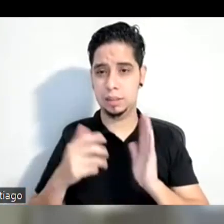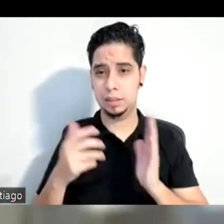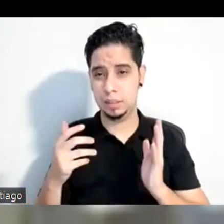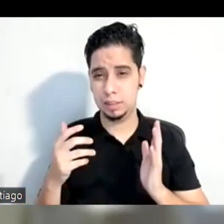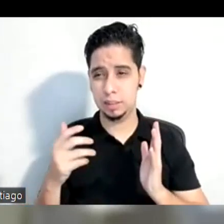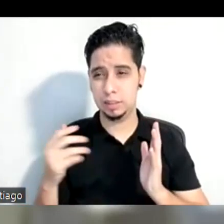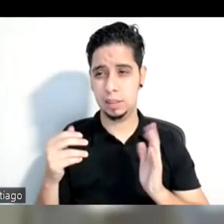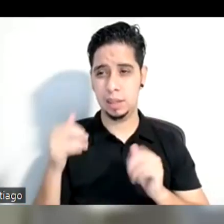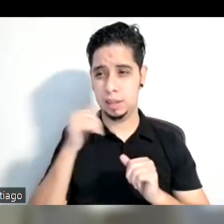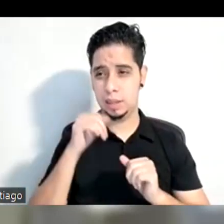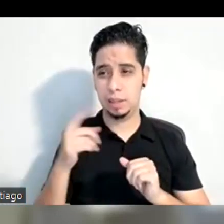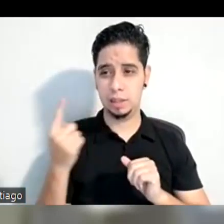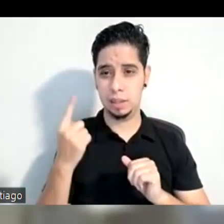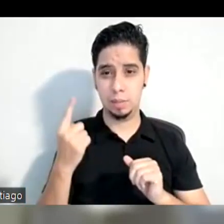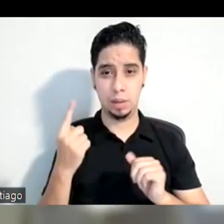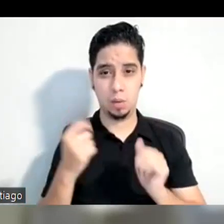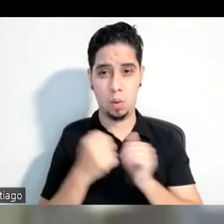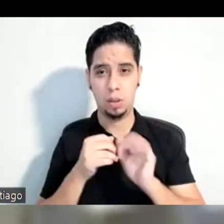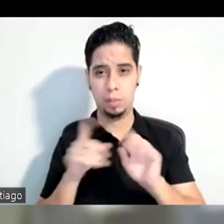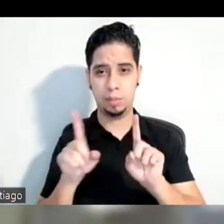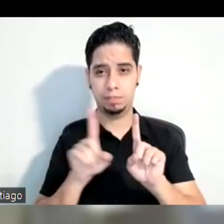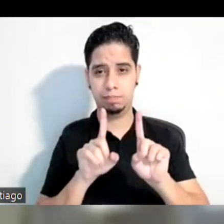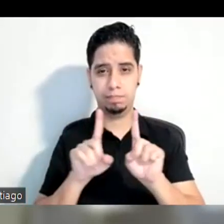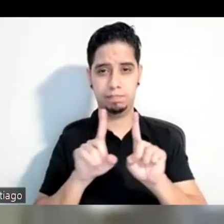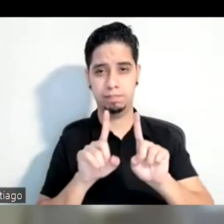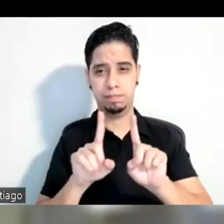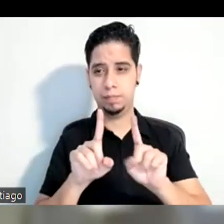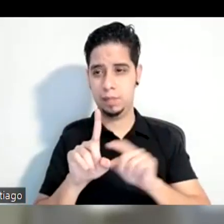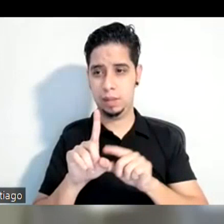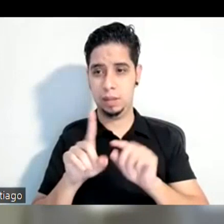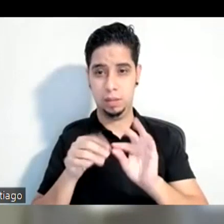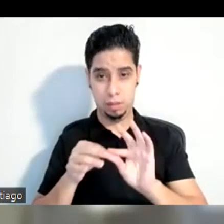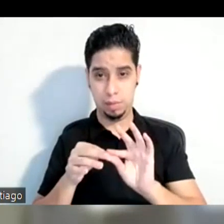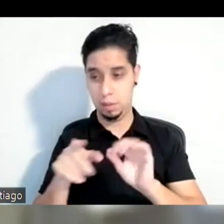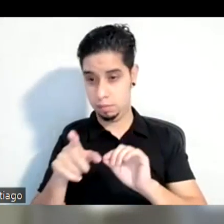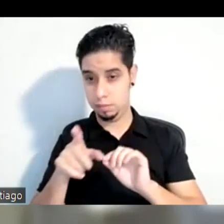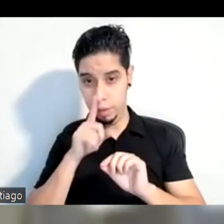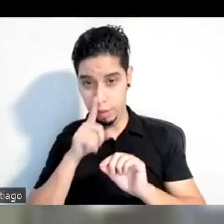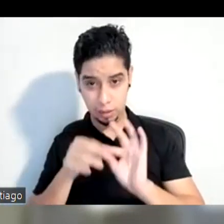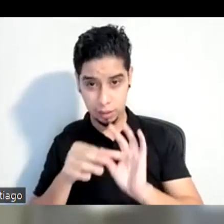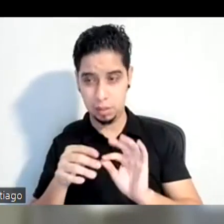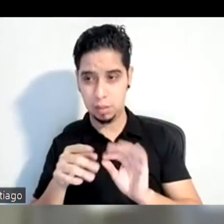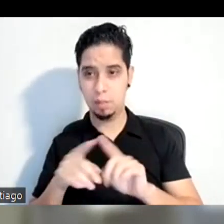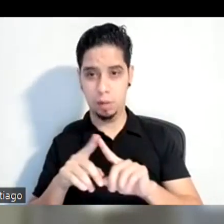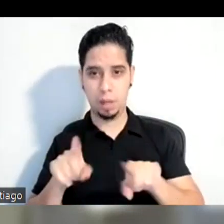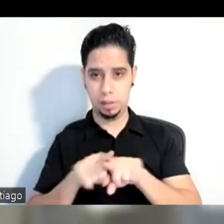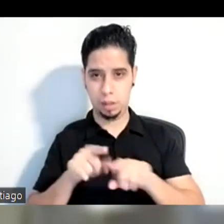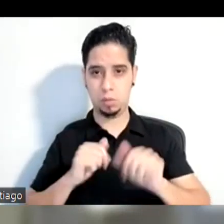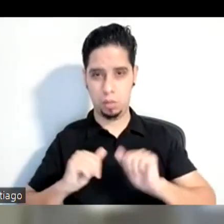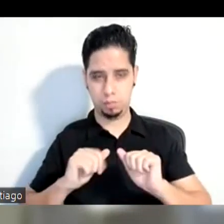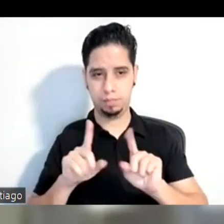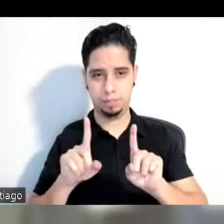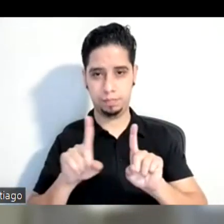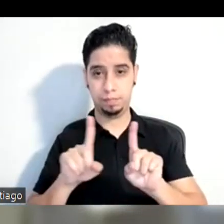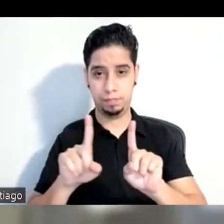y ella anda siempre con un intérprete, y el intérprete que está en la serie es un intérprete de verdad, un actor que está haciendo interpretado, es un intérprete